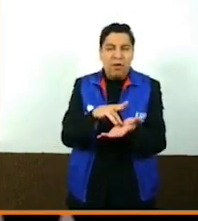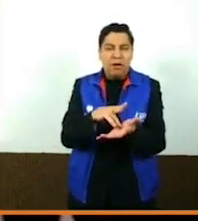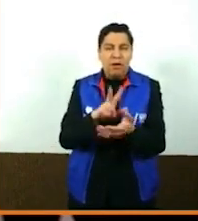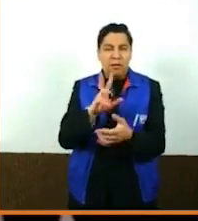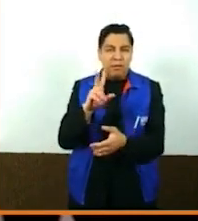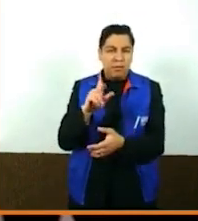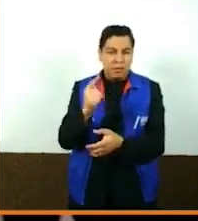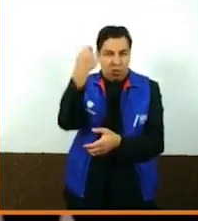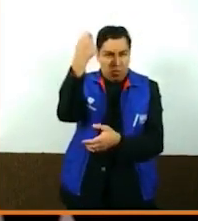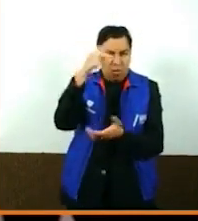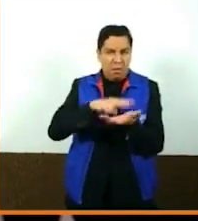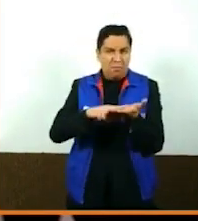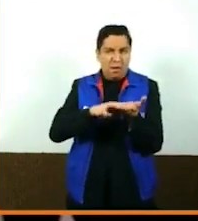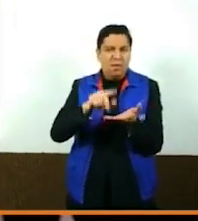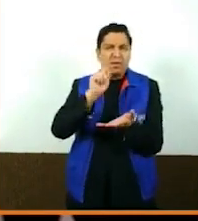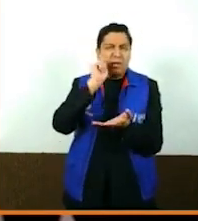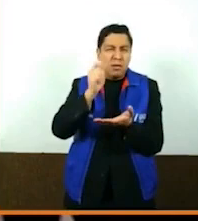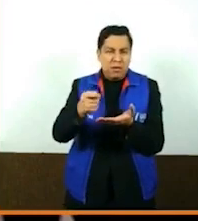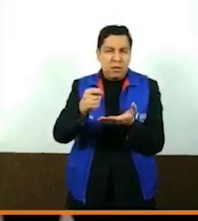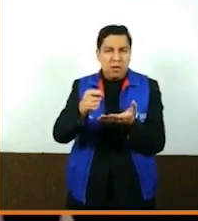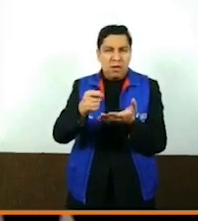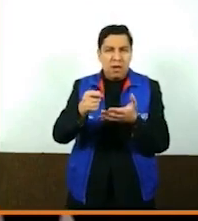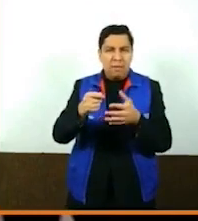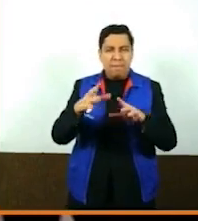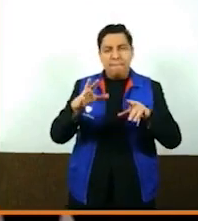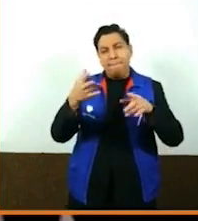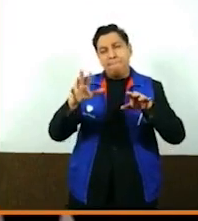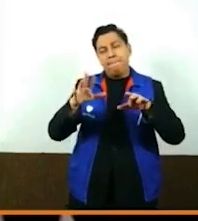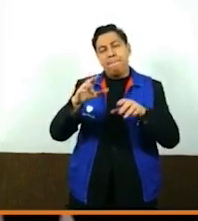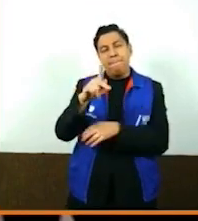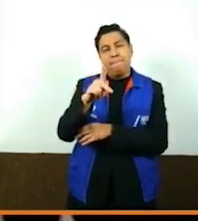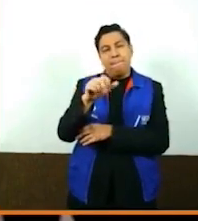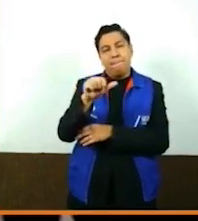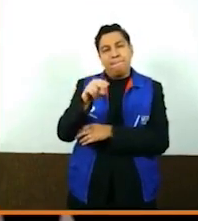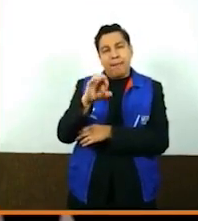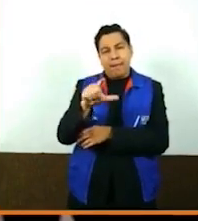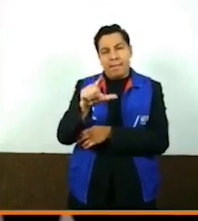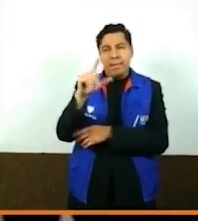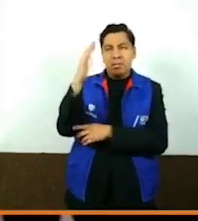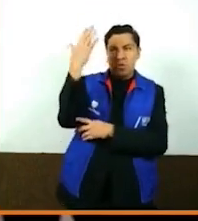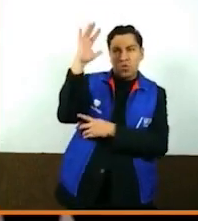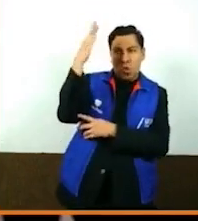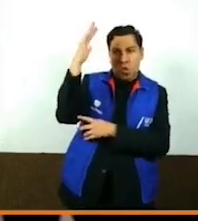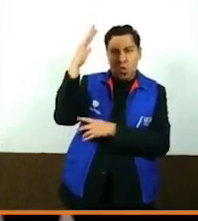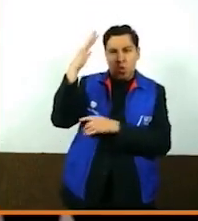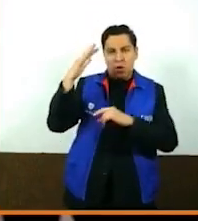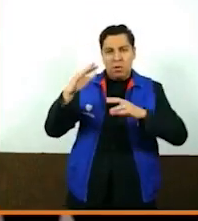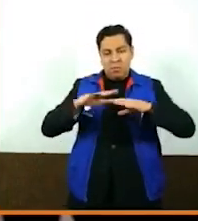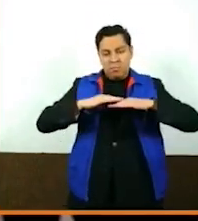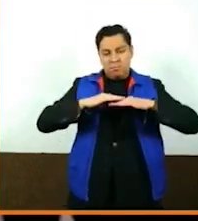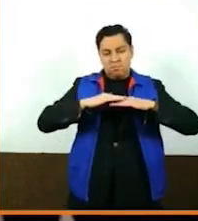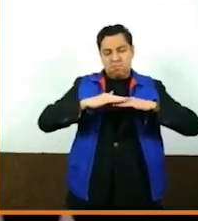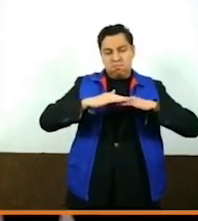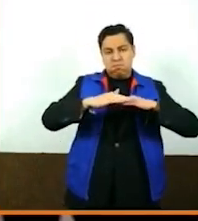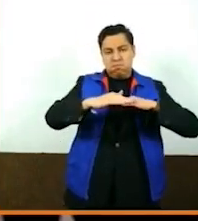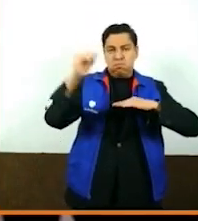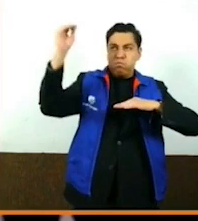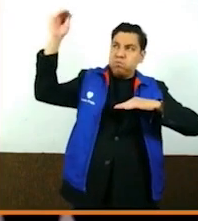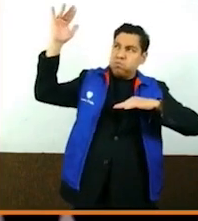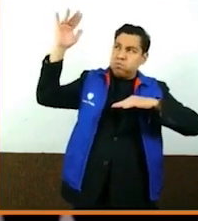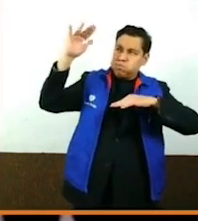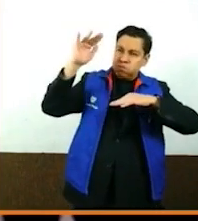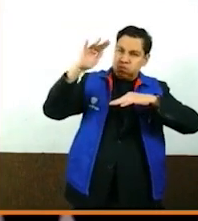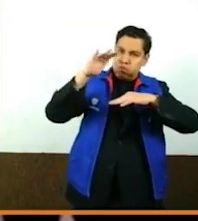lo son los paneles solares, en nuestra sede en Aguascalientes, que precisamente nos brinda el 15% de la demanda energética anual para